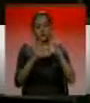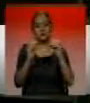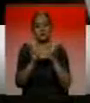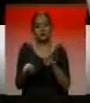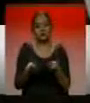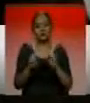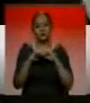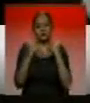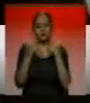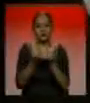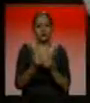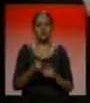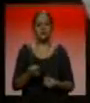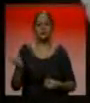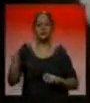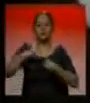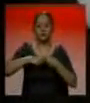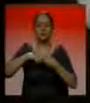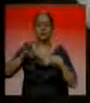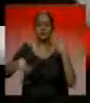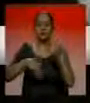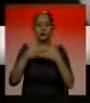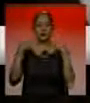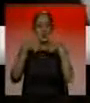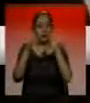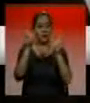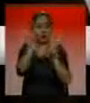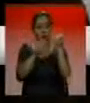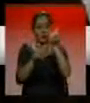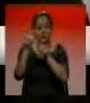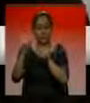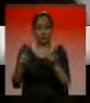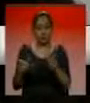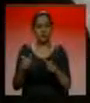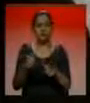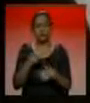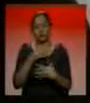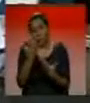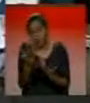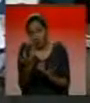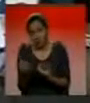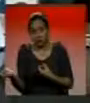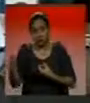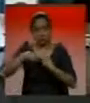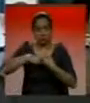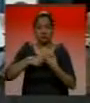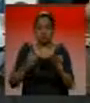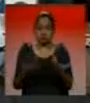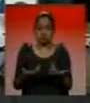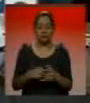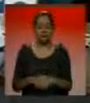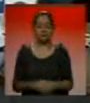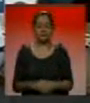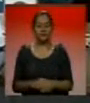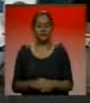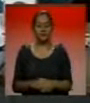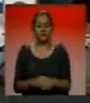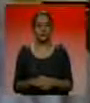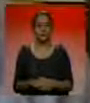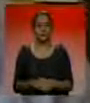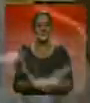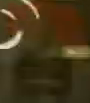incluso regional latinoamericano, juegan un rol decisivo en el escogimiento de lo que se difunde y lo que se oculta. El martes el organismo se formalizará con